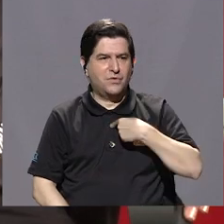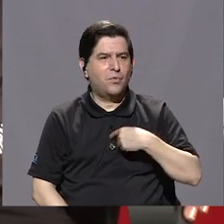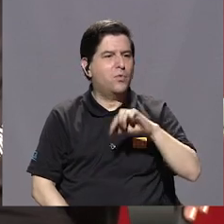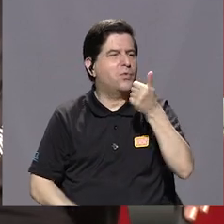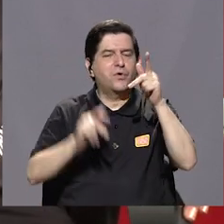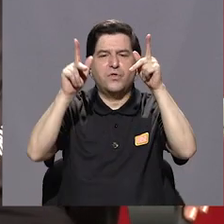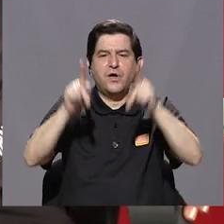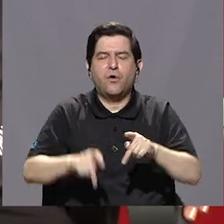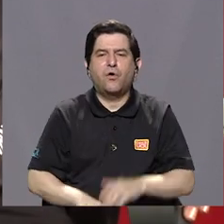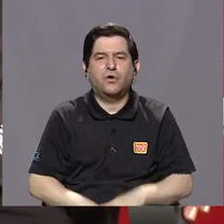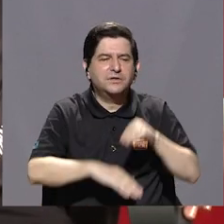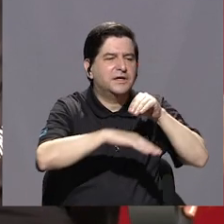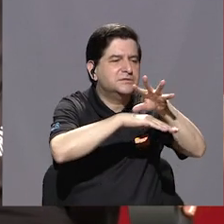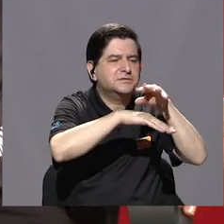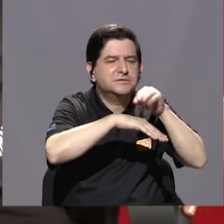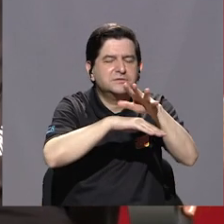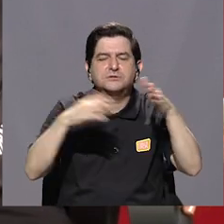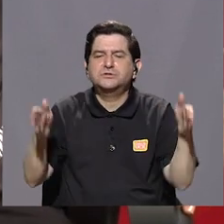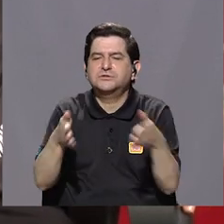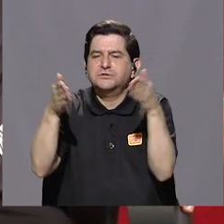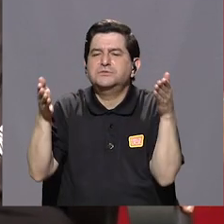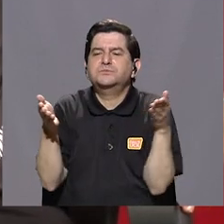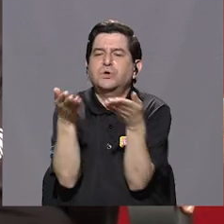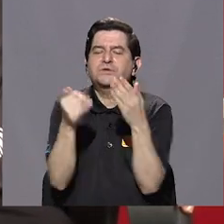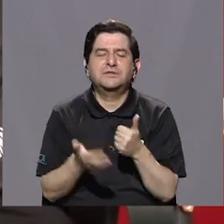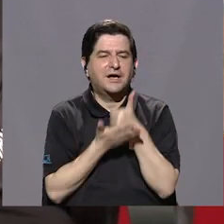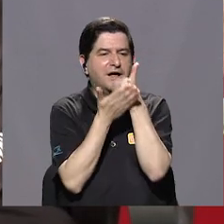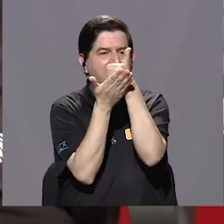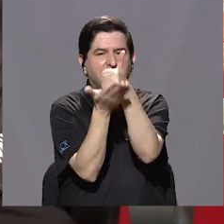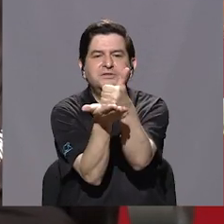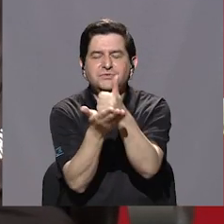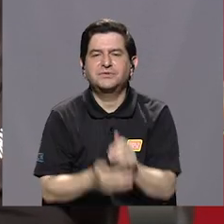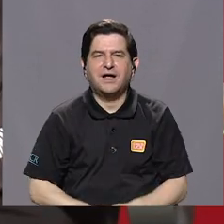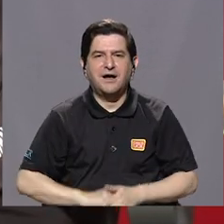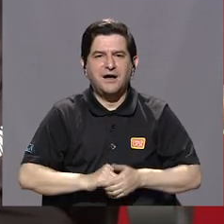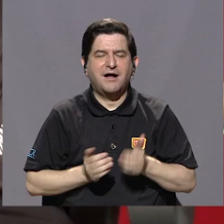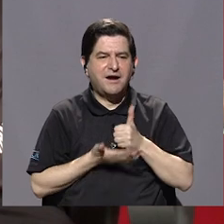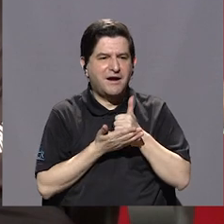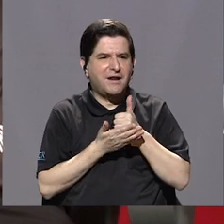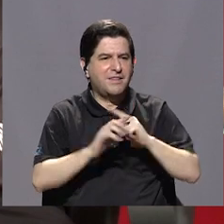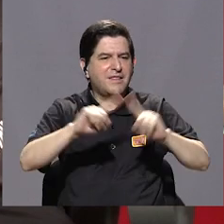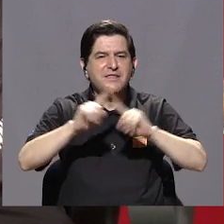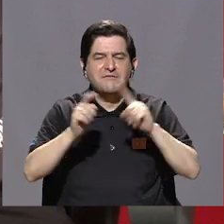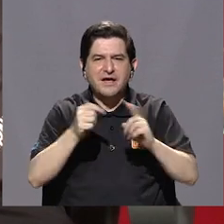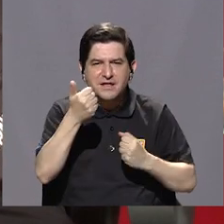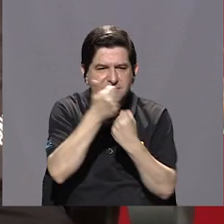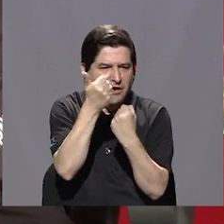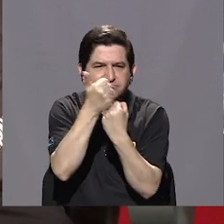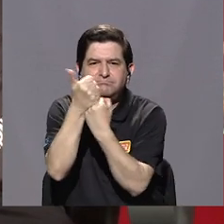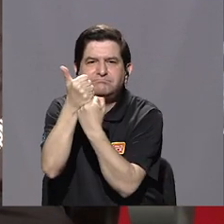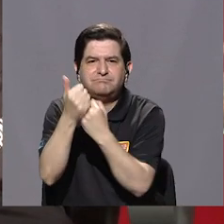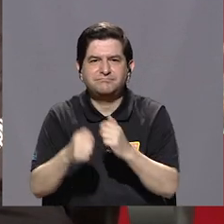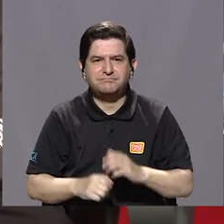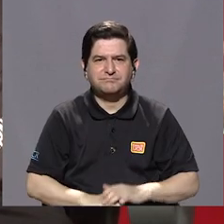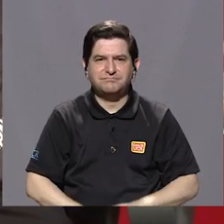otras personas, de inspirar, de motivar, de ayudar, de colaborar, de